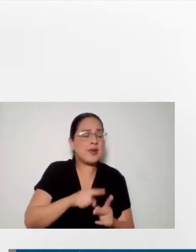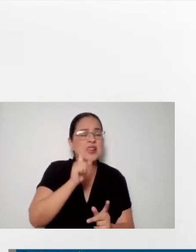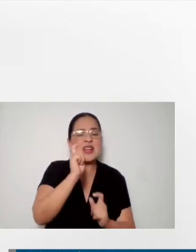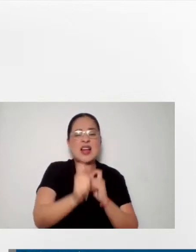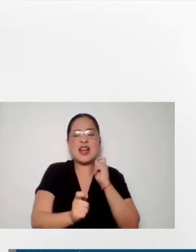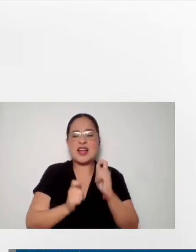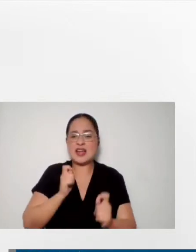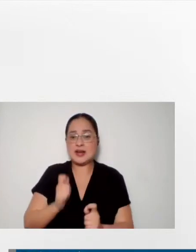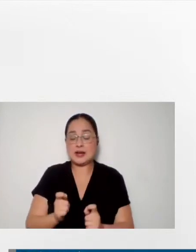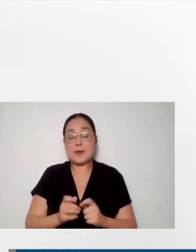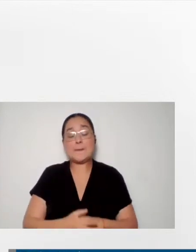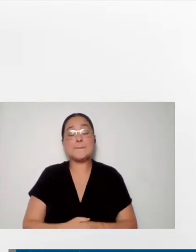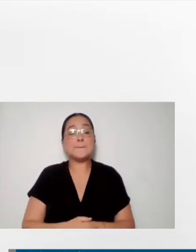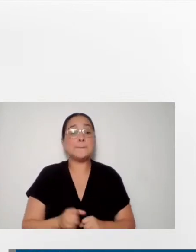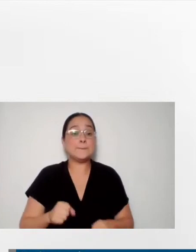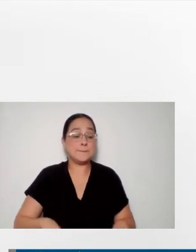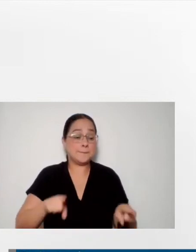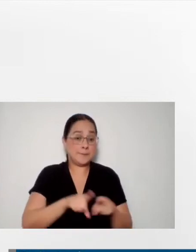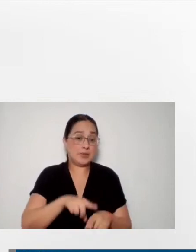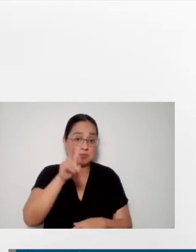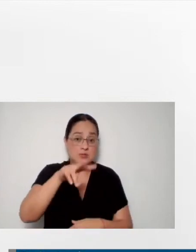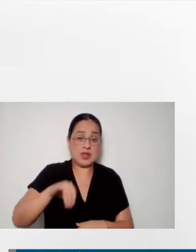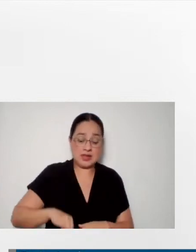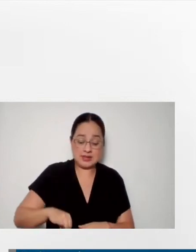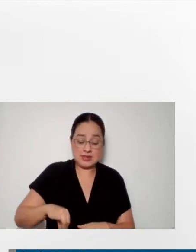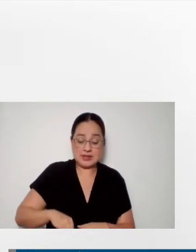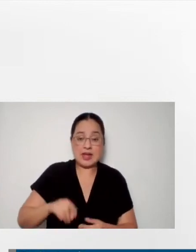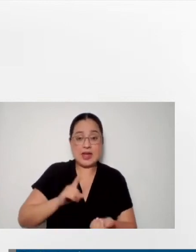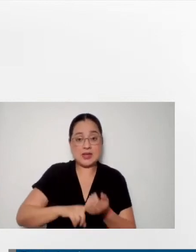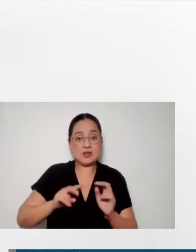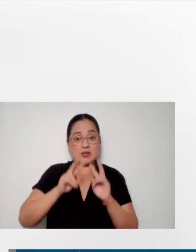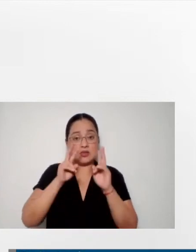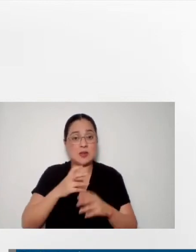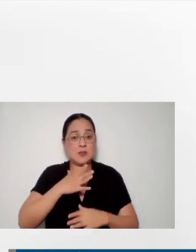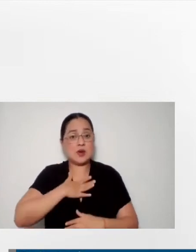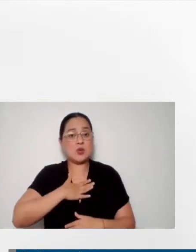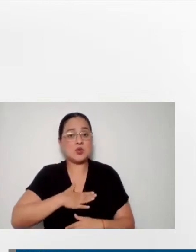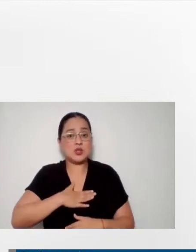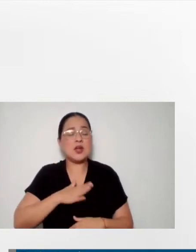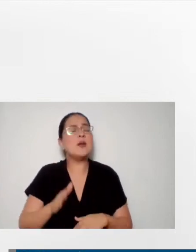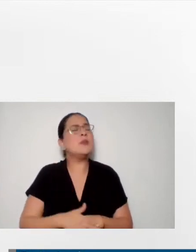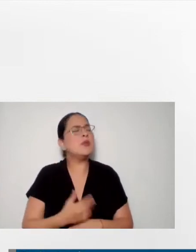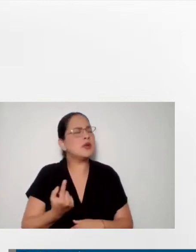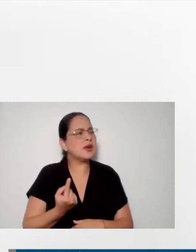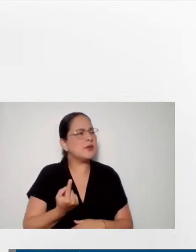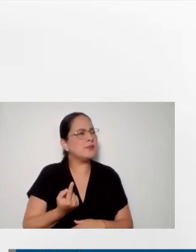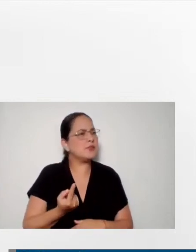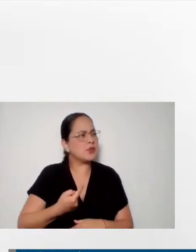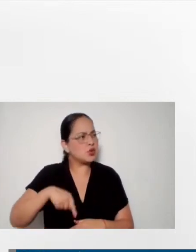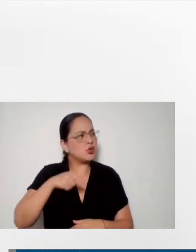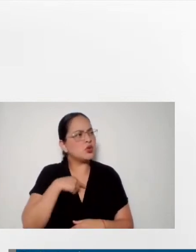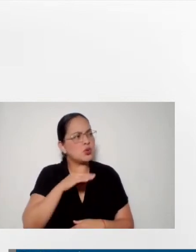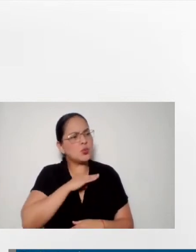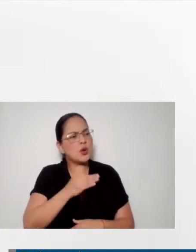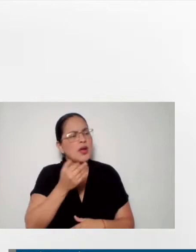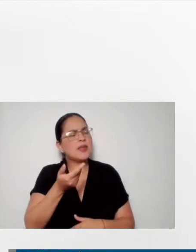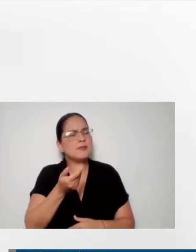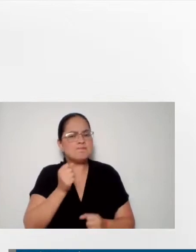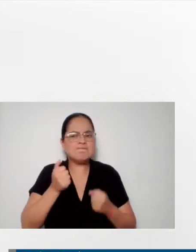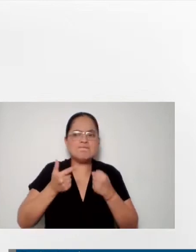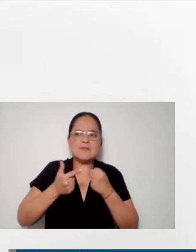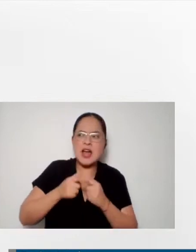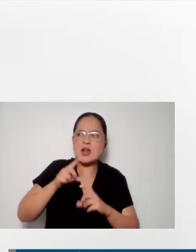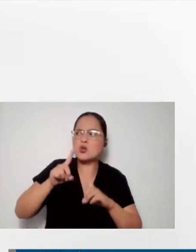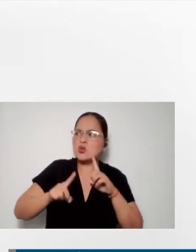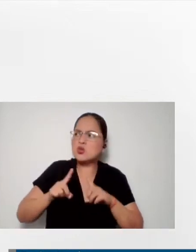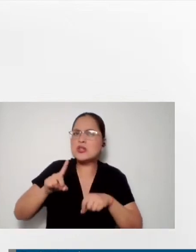eso particularmente es interesante desde el campo de la impartición de justicia, porque nos permite responder a los cuestionamientos que se nos hacen